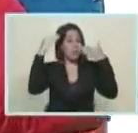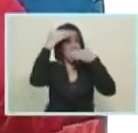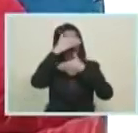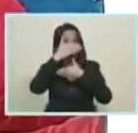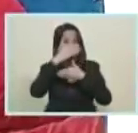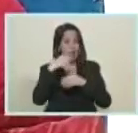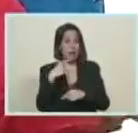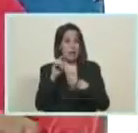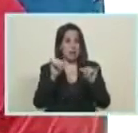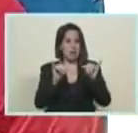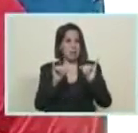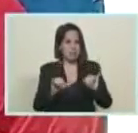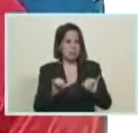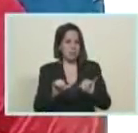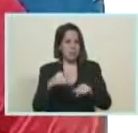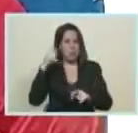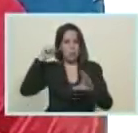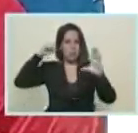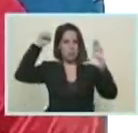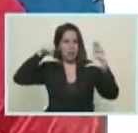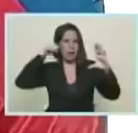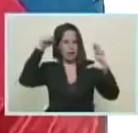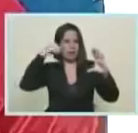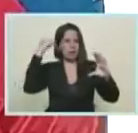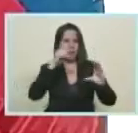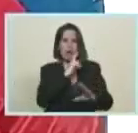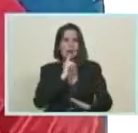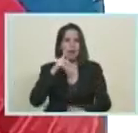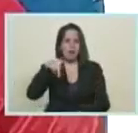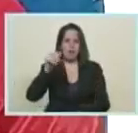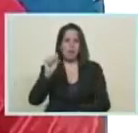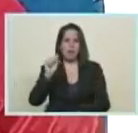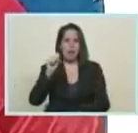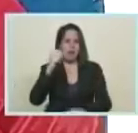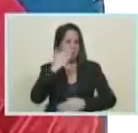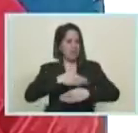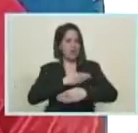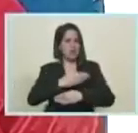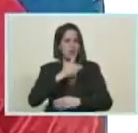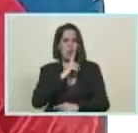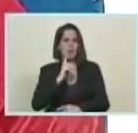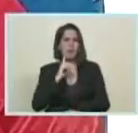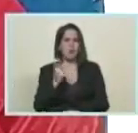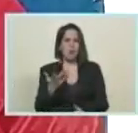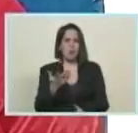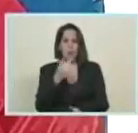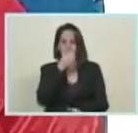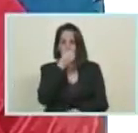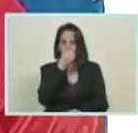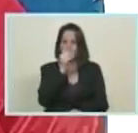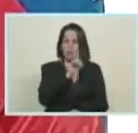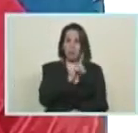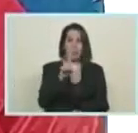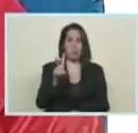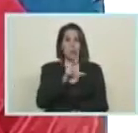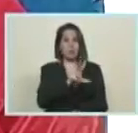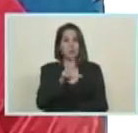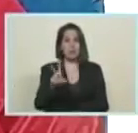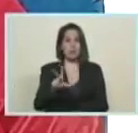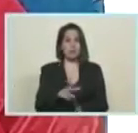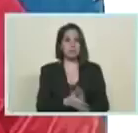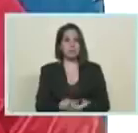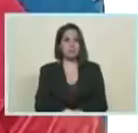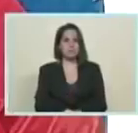la película El Padrino. ¿Ustedes han visto la película El Padrino? El Padrino 1, El Padrino 2 y El Padrino